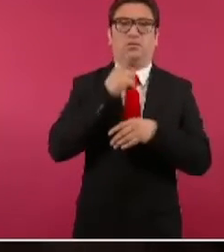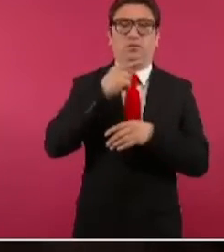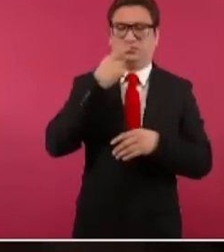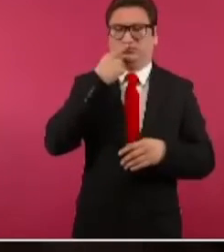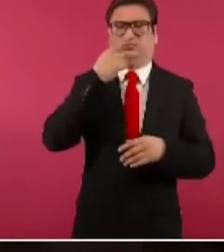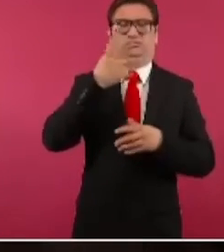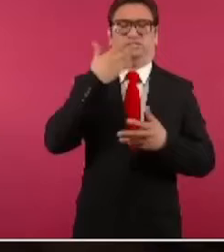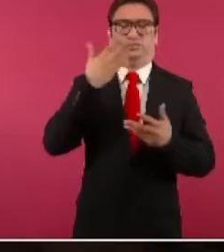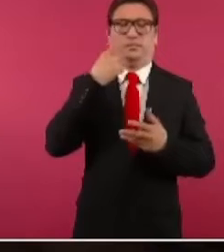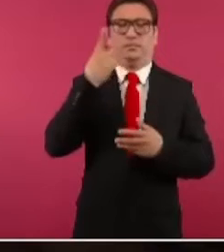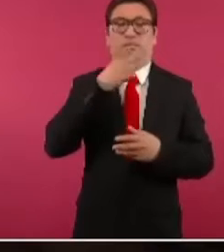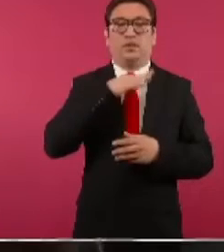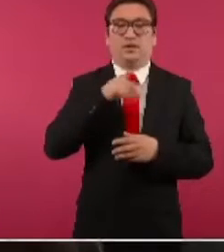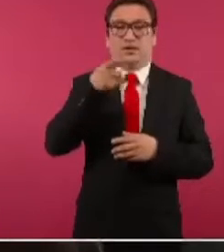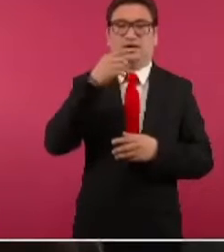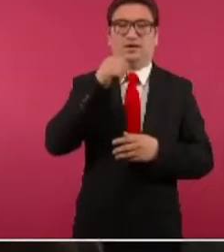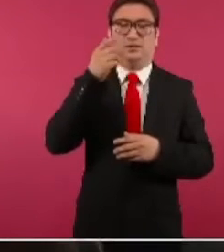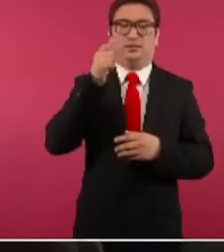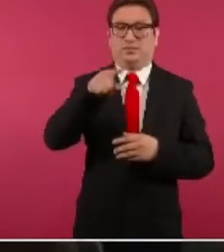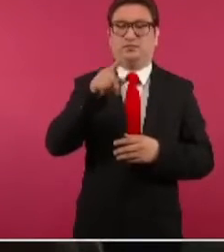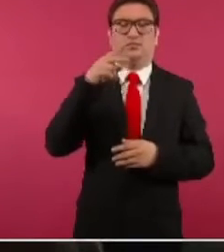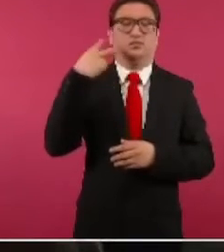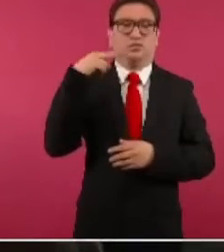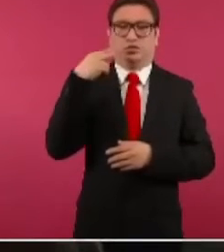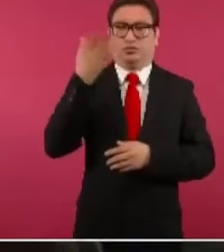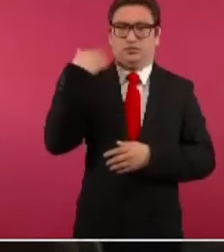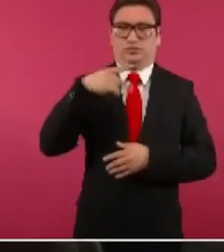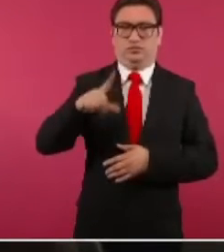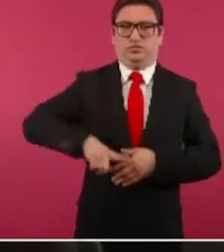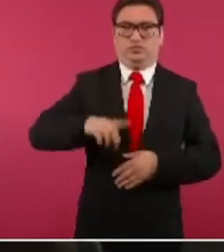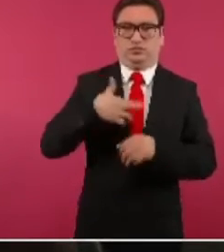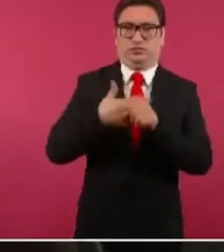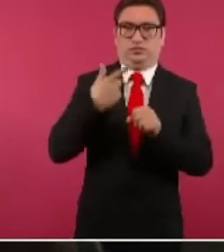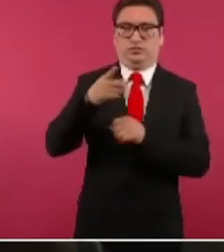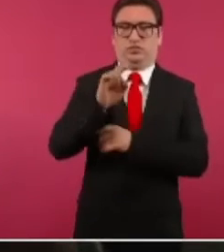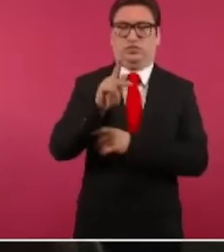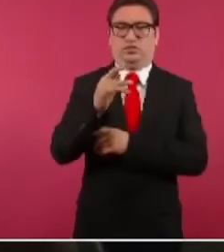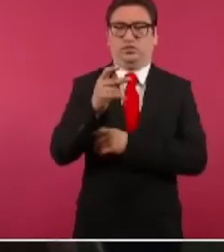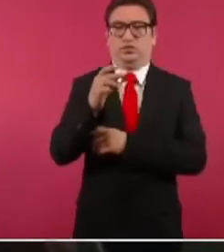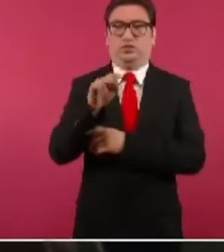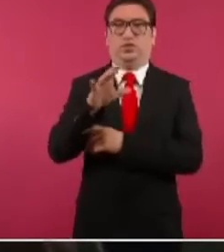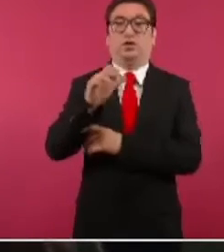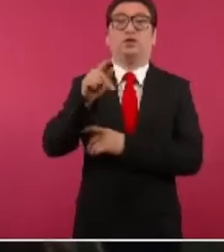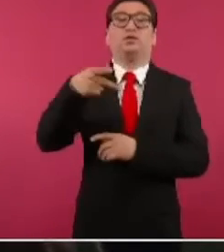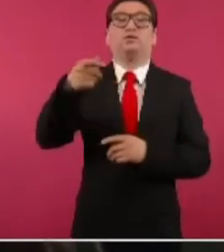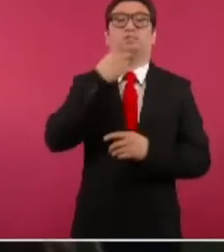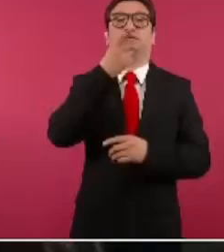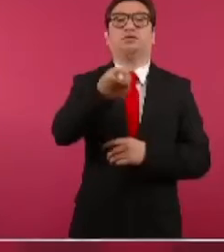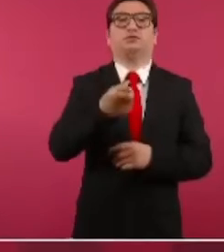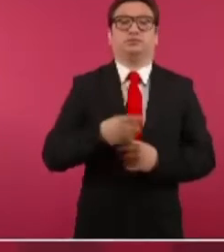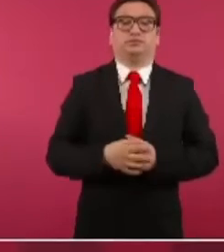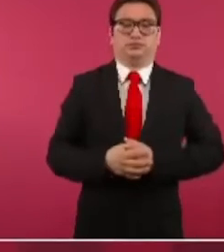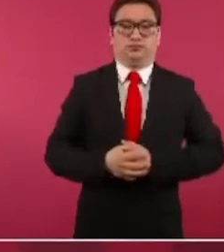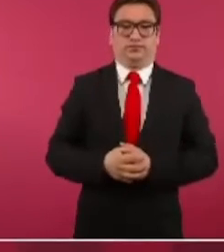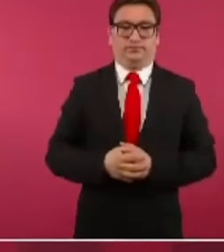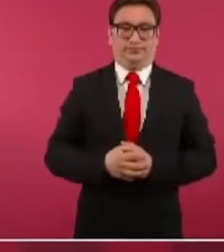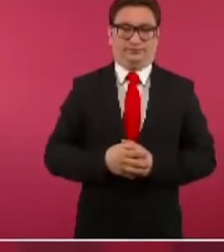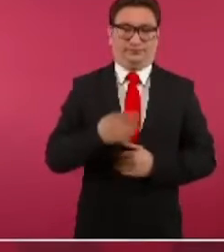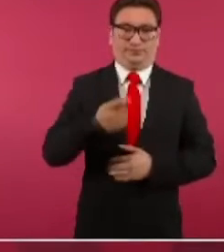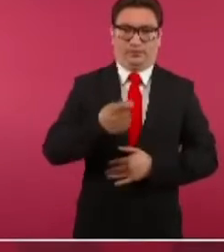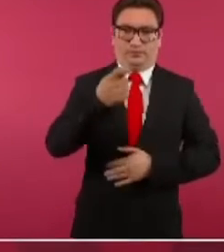Ayer se reunió usted con el gobernador Cuitláhuac también, si le comentó algo. Gracias. Sí, lo primero